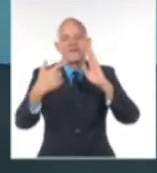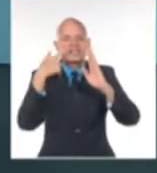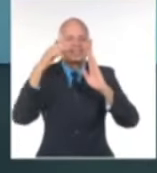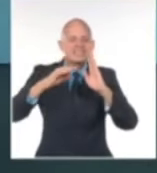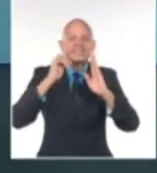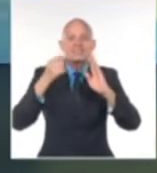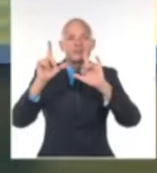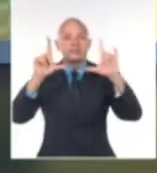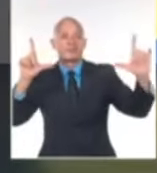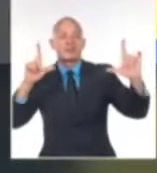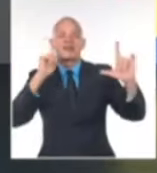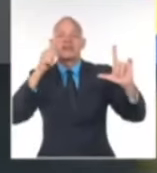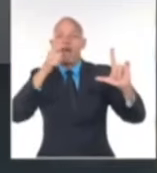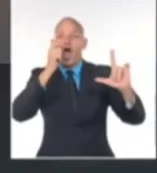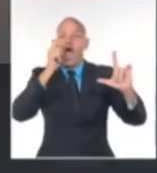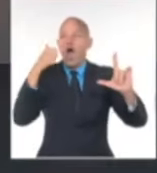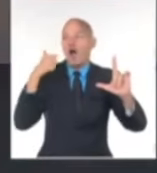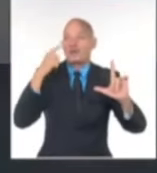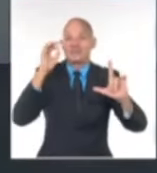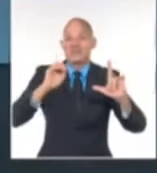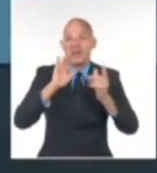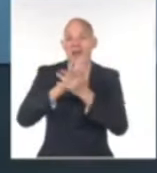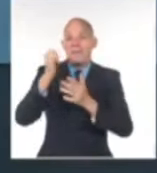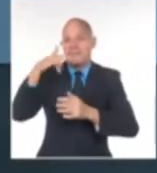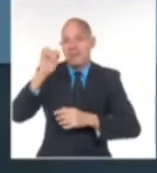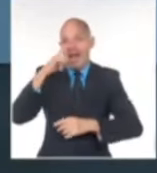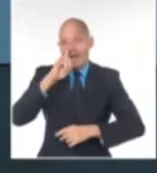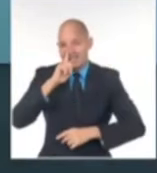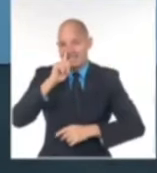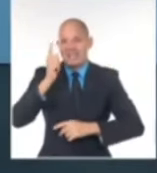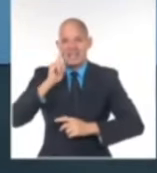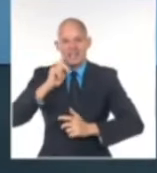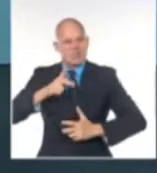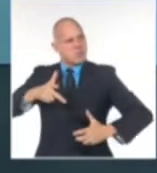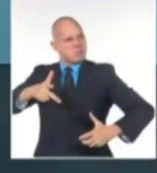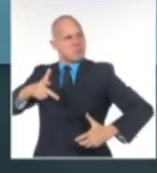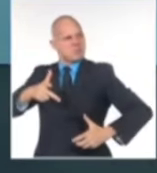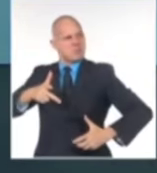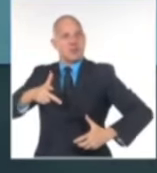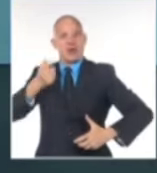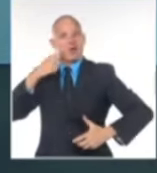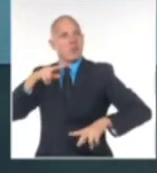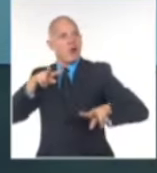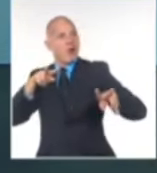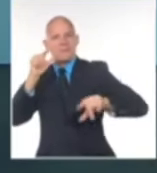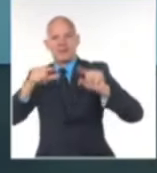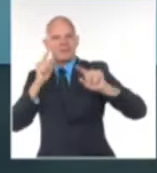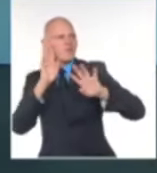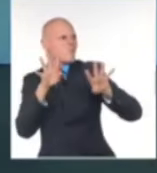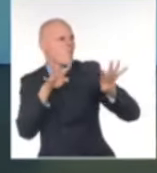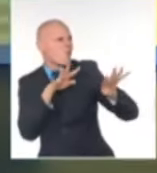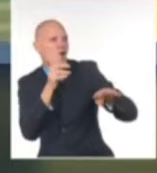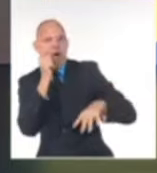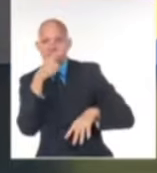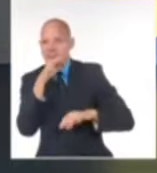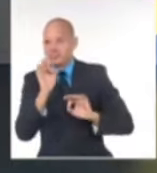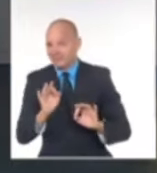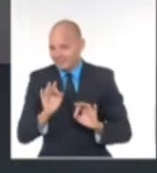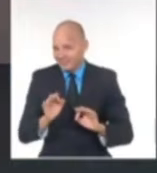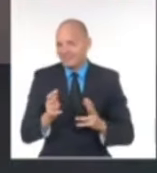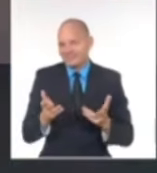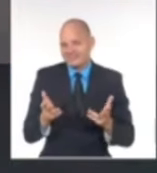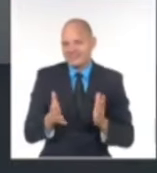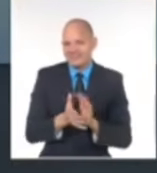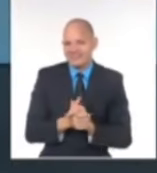mañana, muy cerca de la Torre Eiffel. Toda la atención estuvo centrada en la lucha grecorromana y el inmenso Mijaín López, quien derrotó en su primer